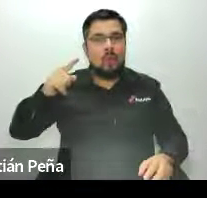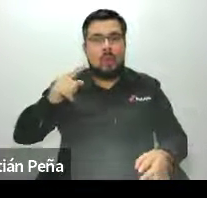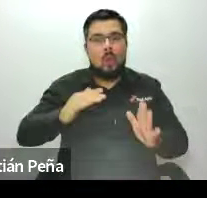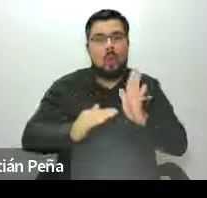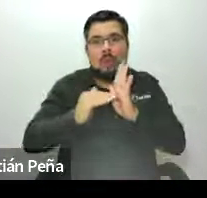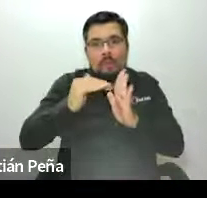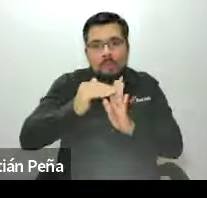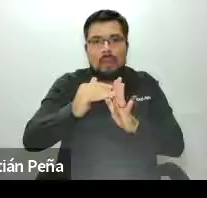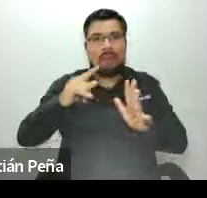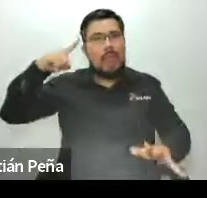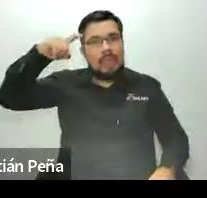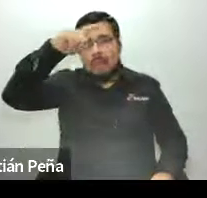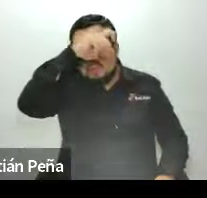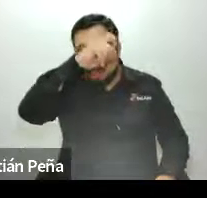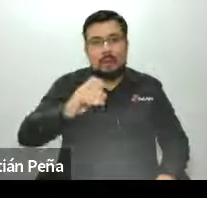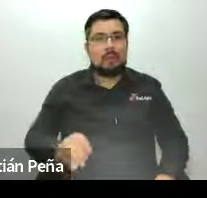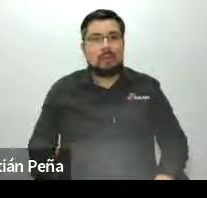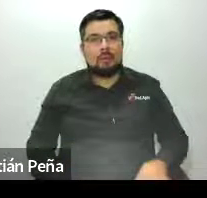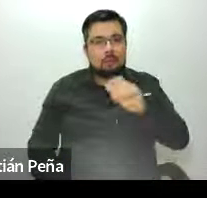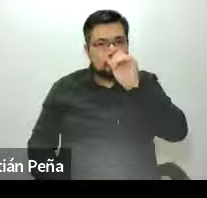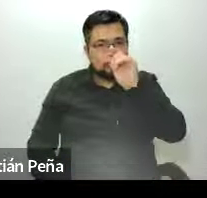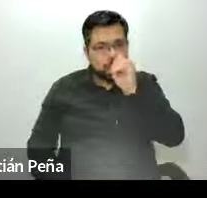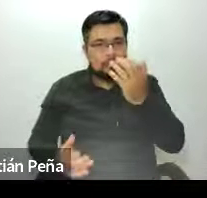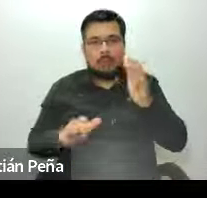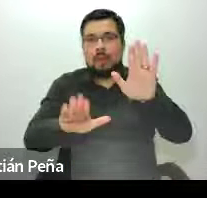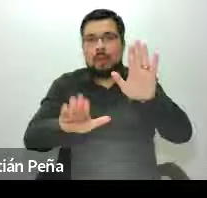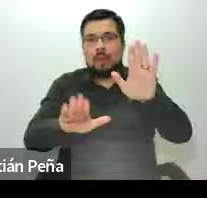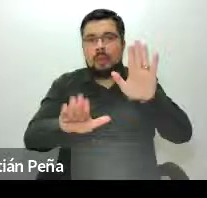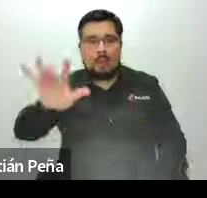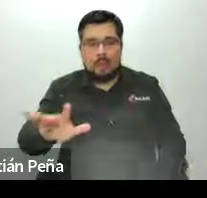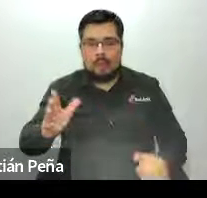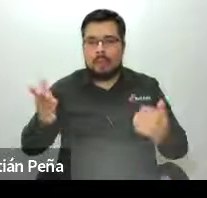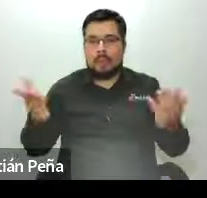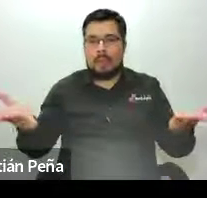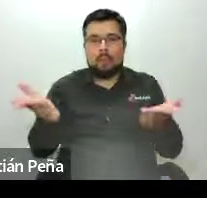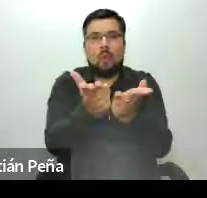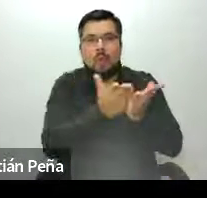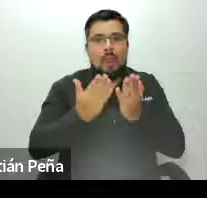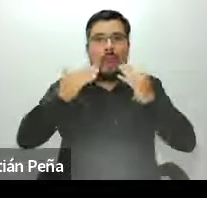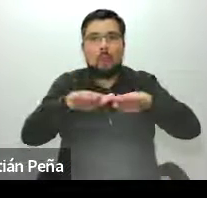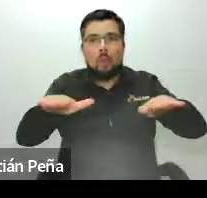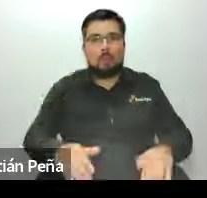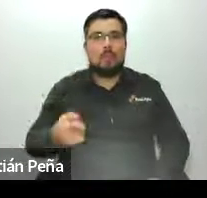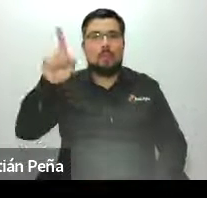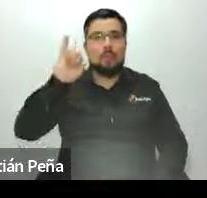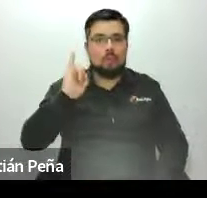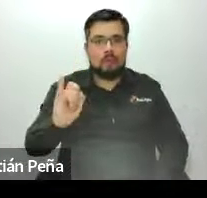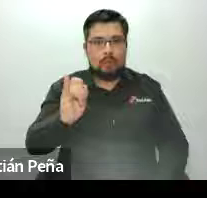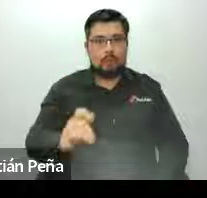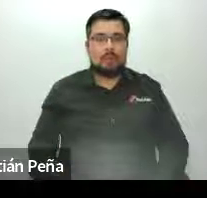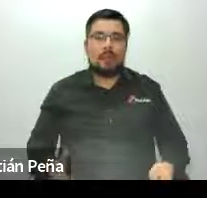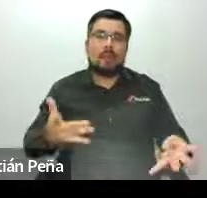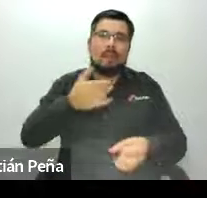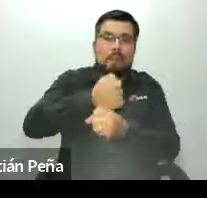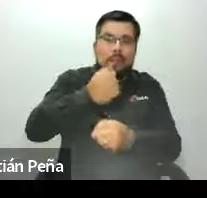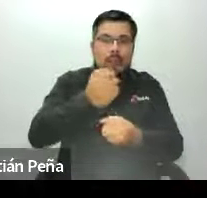de esas y esos estudiantes, ¿sí? Pero sí, por supuesto, ¿no? Si hay que trabajar la lectoescritura y el